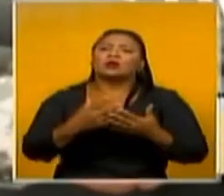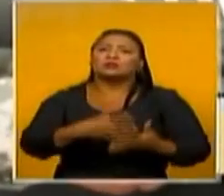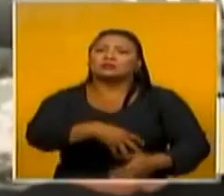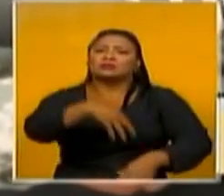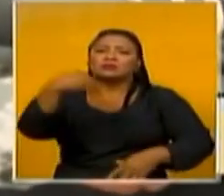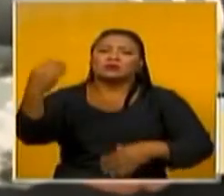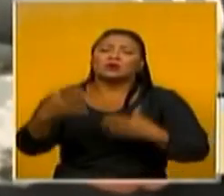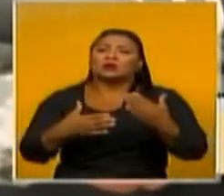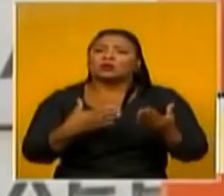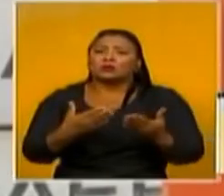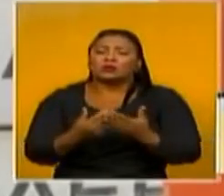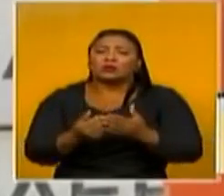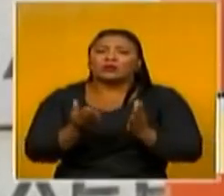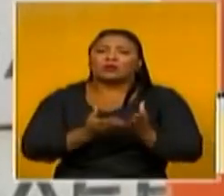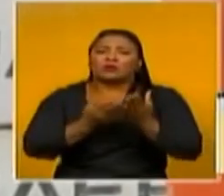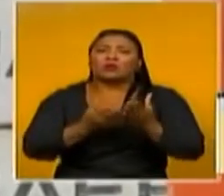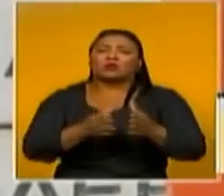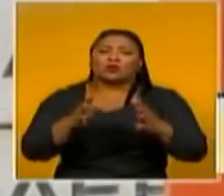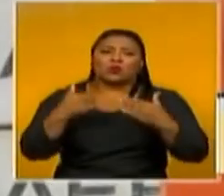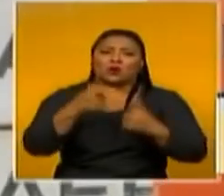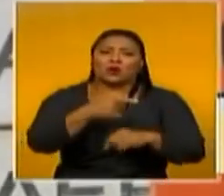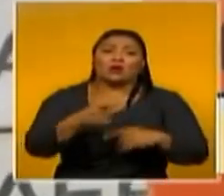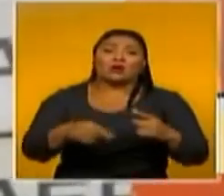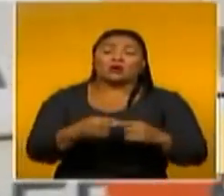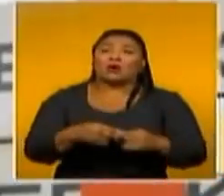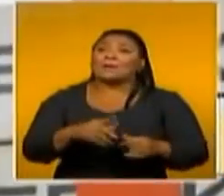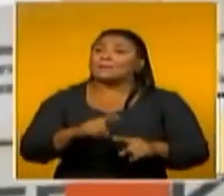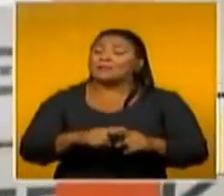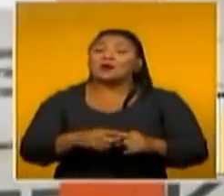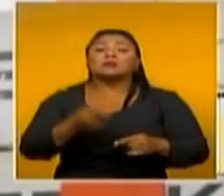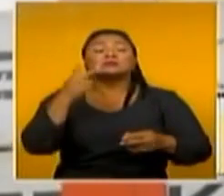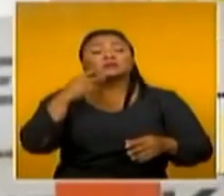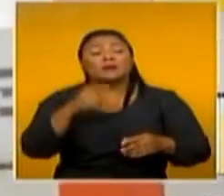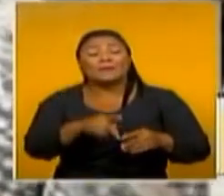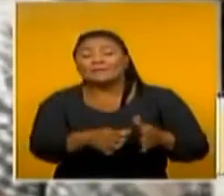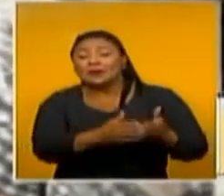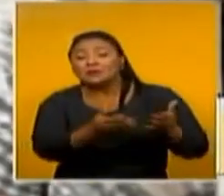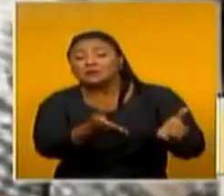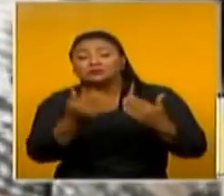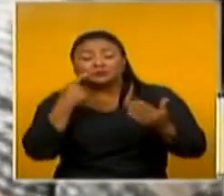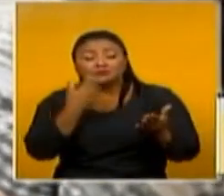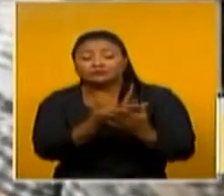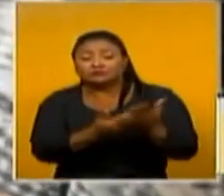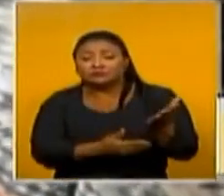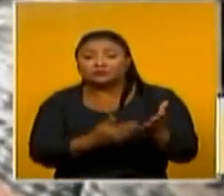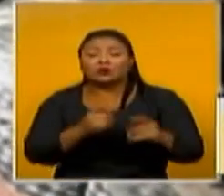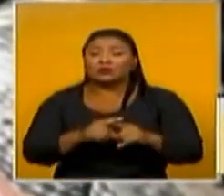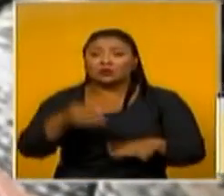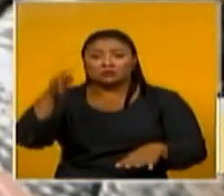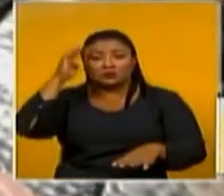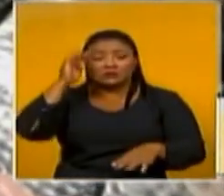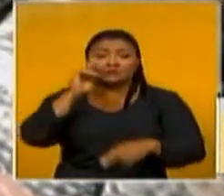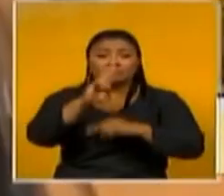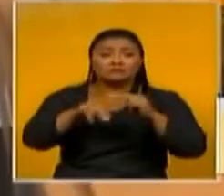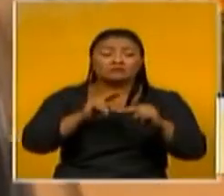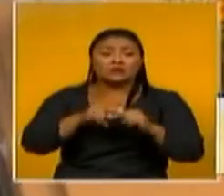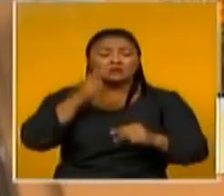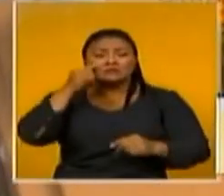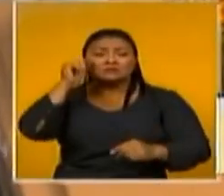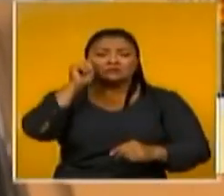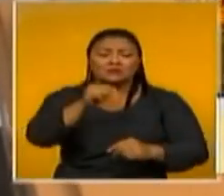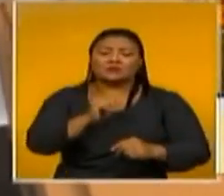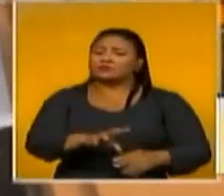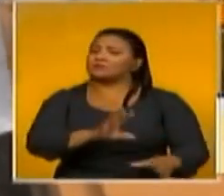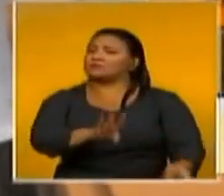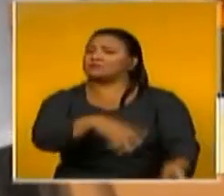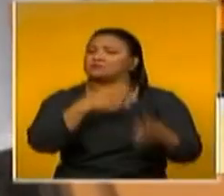de un depósito temporal del puerto de Guayaquil sin autorización ni revisión aduanera. El rápido actuar de la Policía Nacional lo impidió,